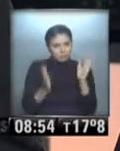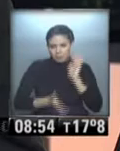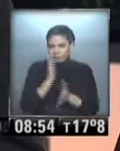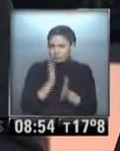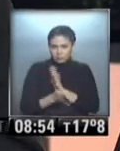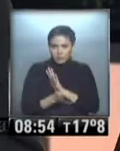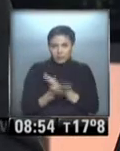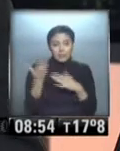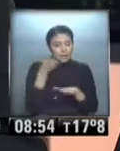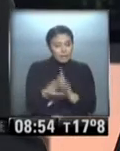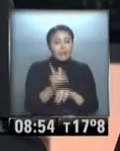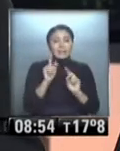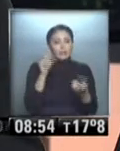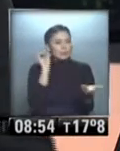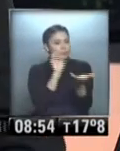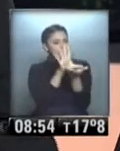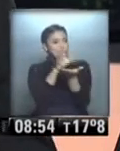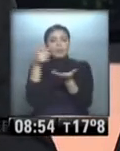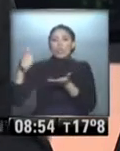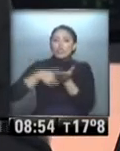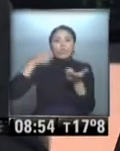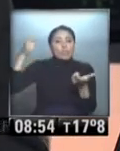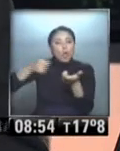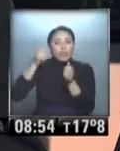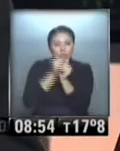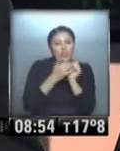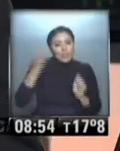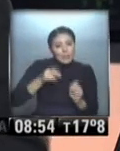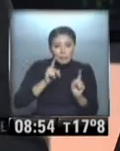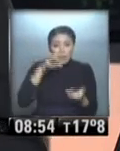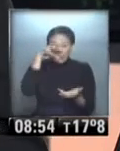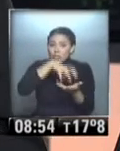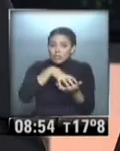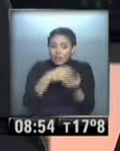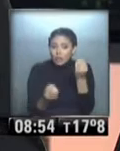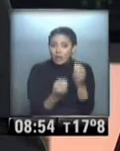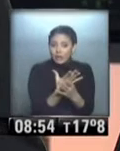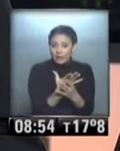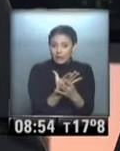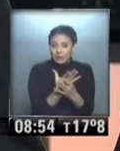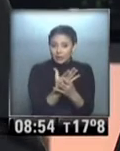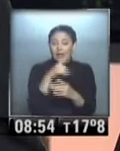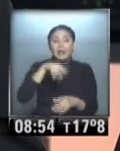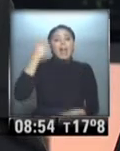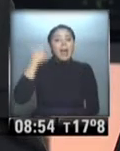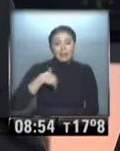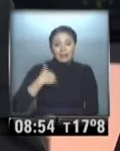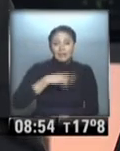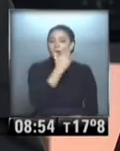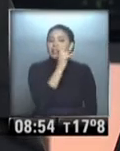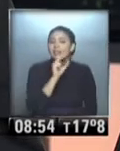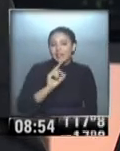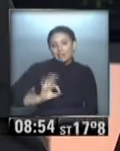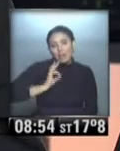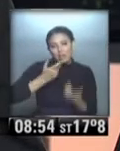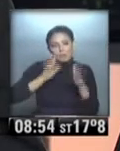y gratuita y donde se proyectó el documental realizado también por el Centro Rojas. Confesionario, Argentina, 30 años de